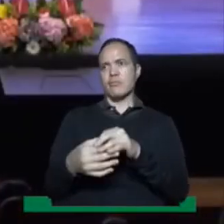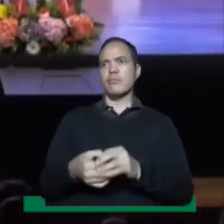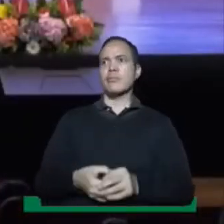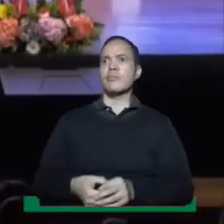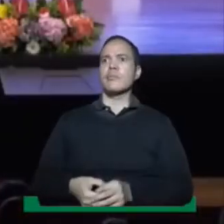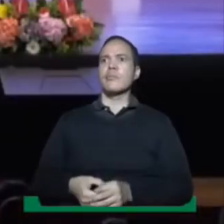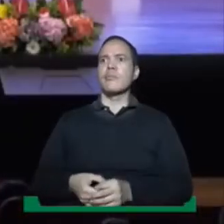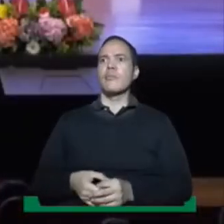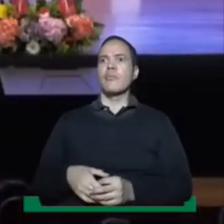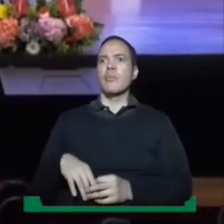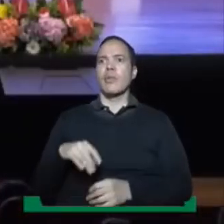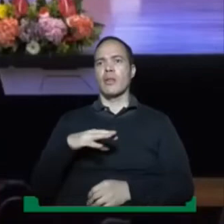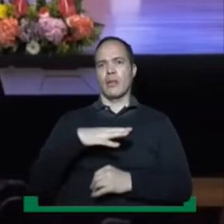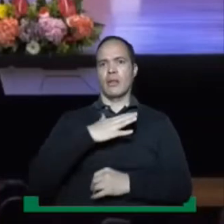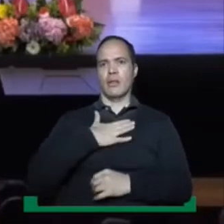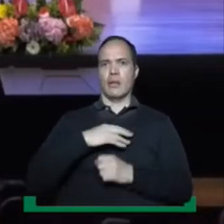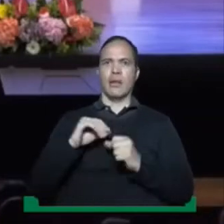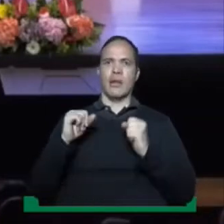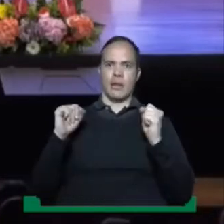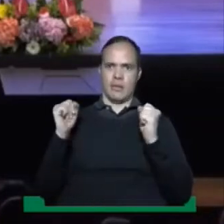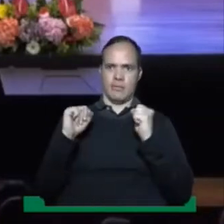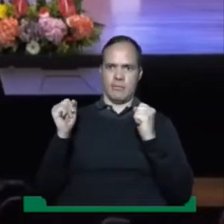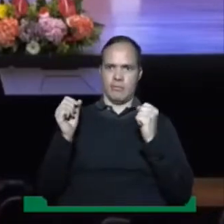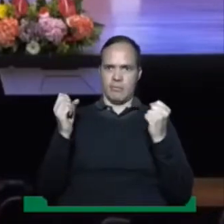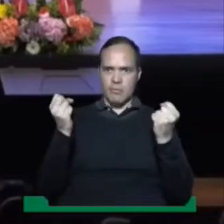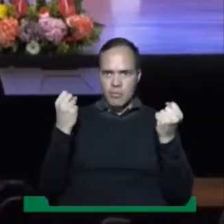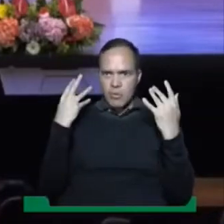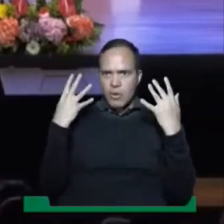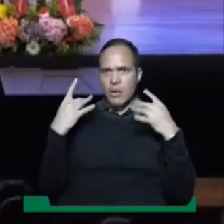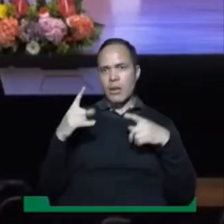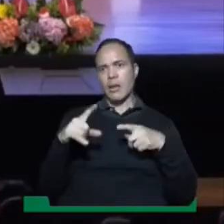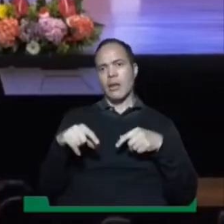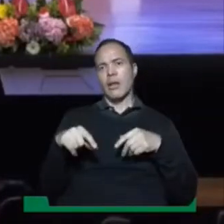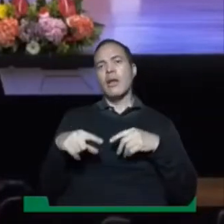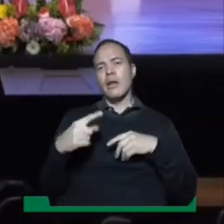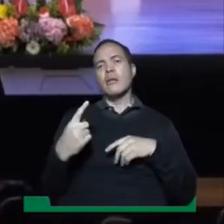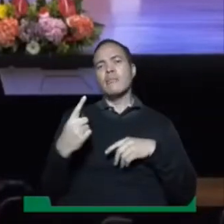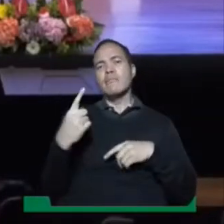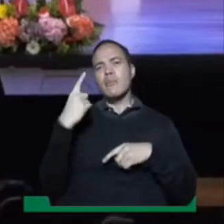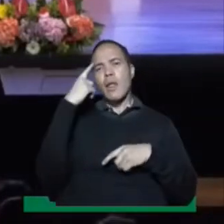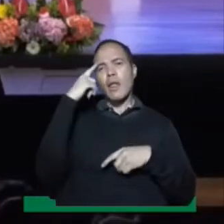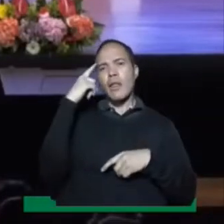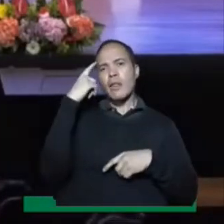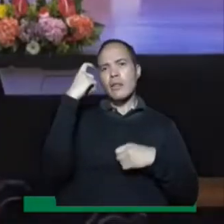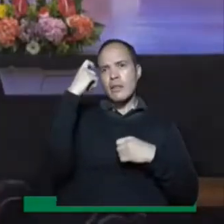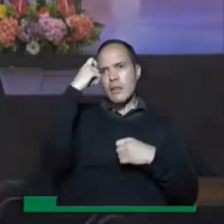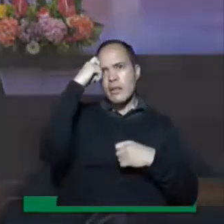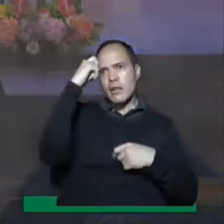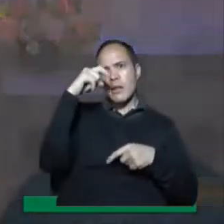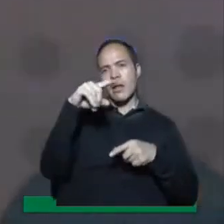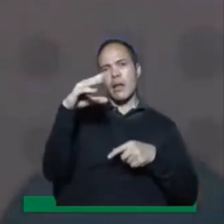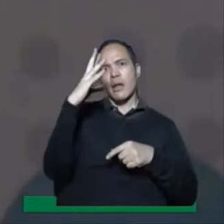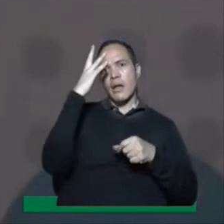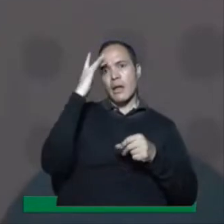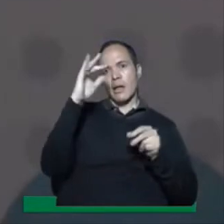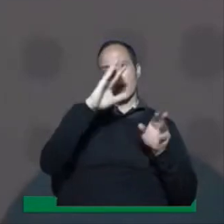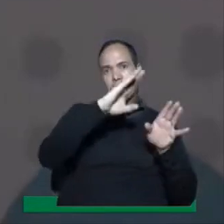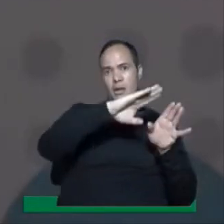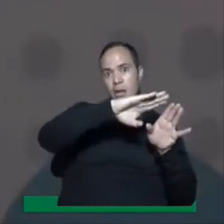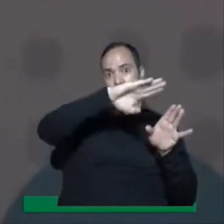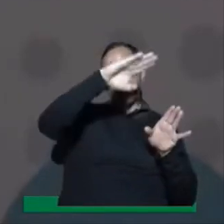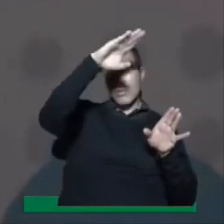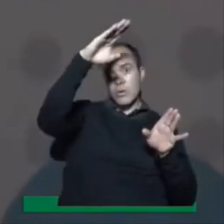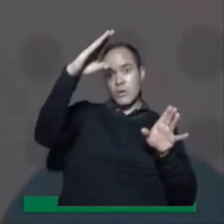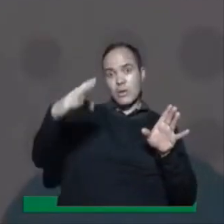bueno en el caso de santa elena tenemos como bar desafíos nosotros es la montaña a 2.600 metros de